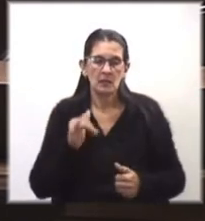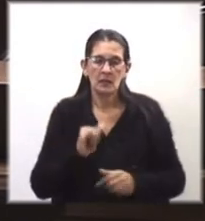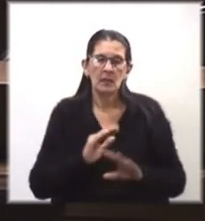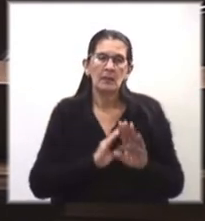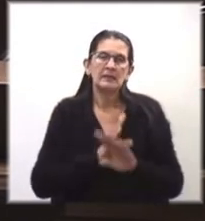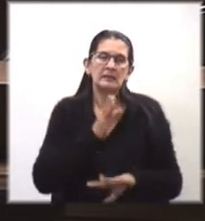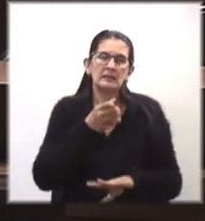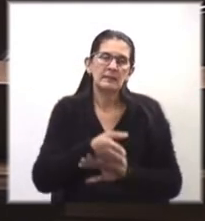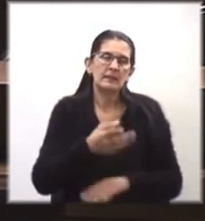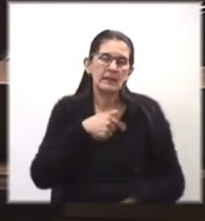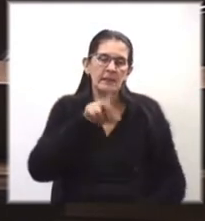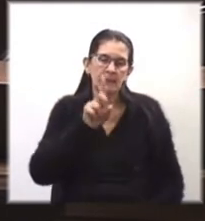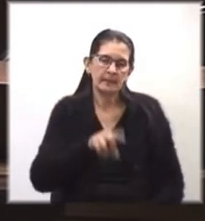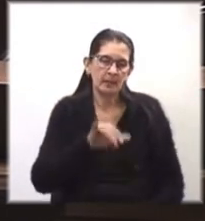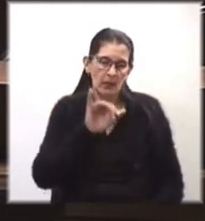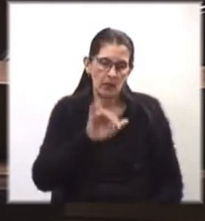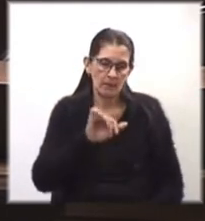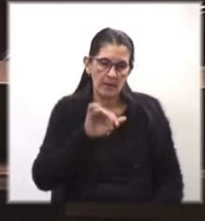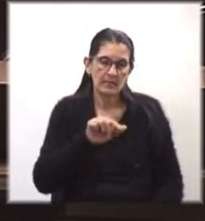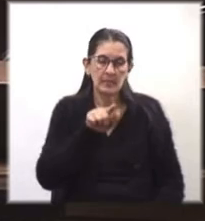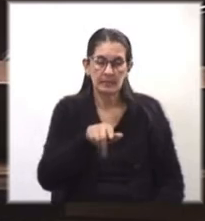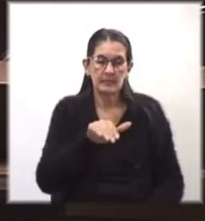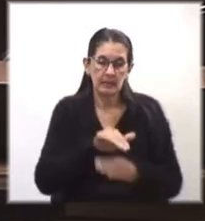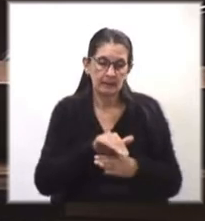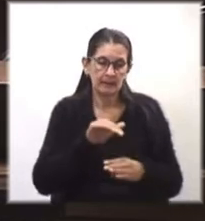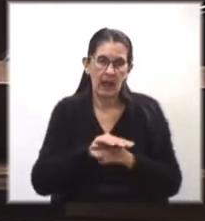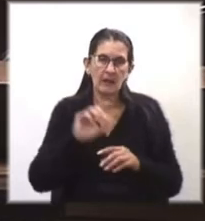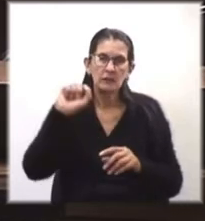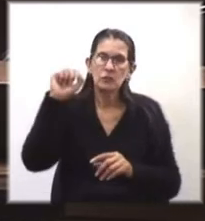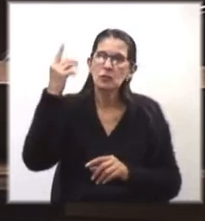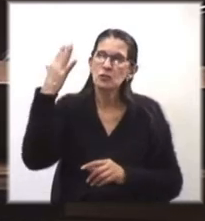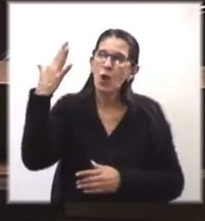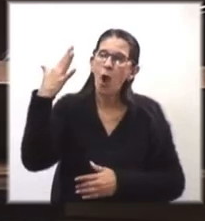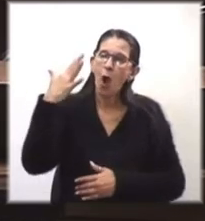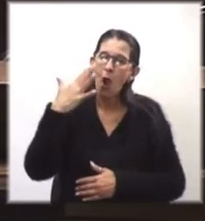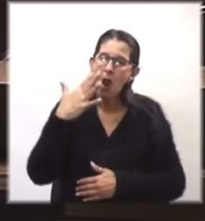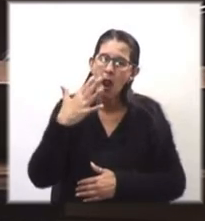del 1 de mayo. Y esa tarde soleada,